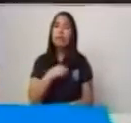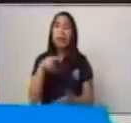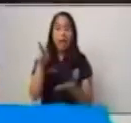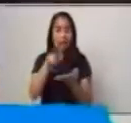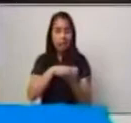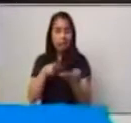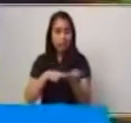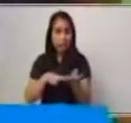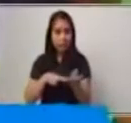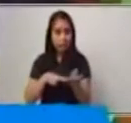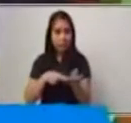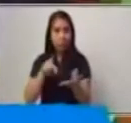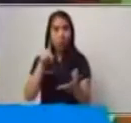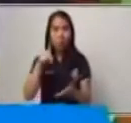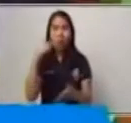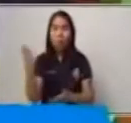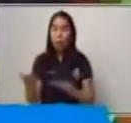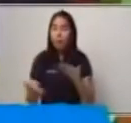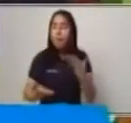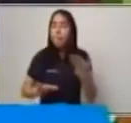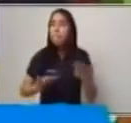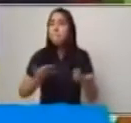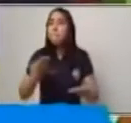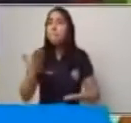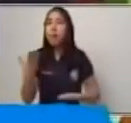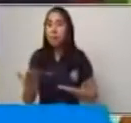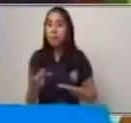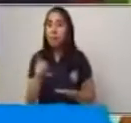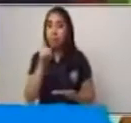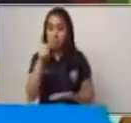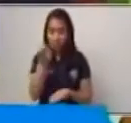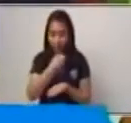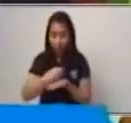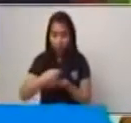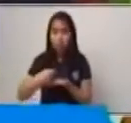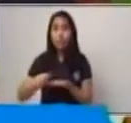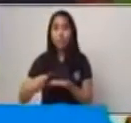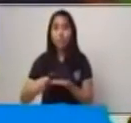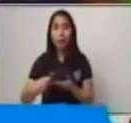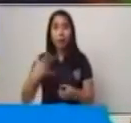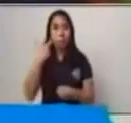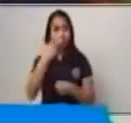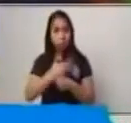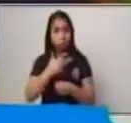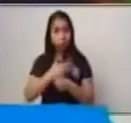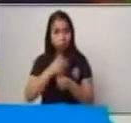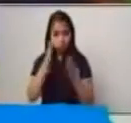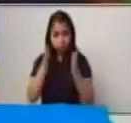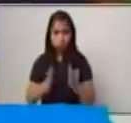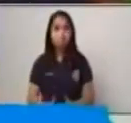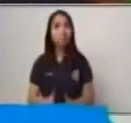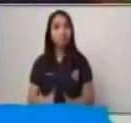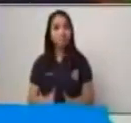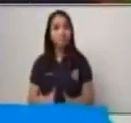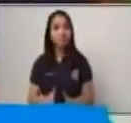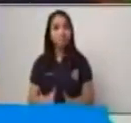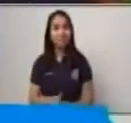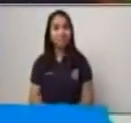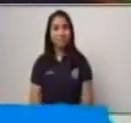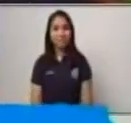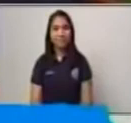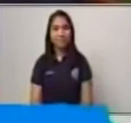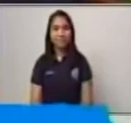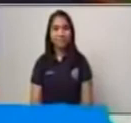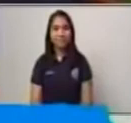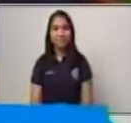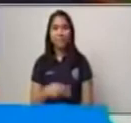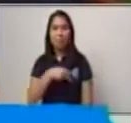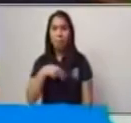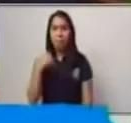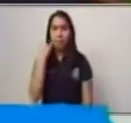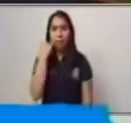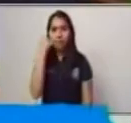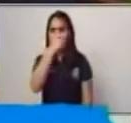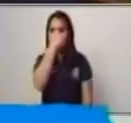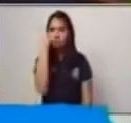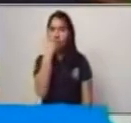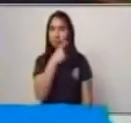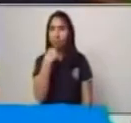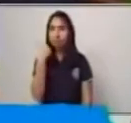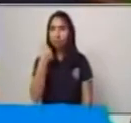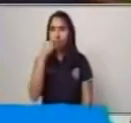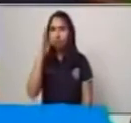poema de una poeta guatemalteca, Isabel de los Ángeles Ruano, quien ganó el Premio